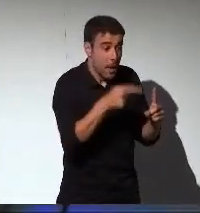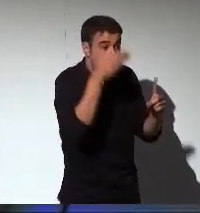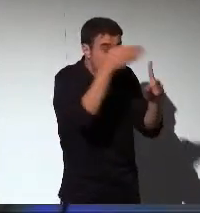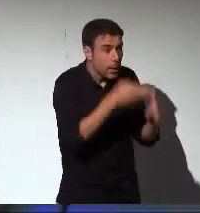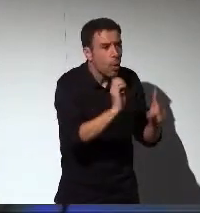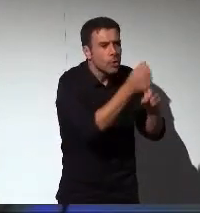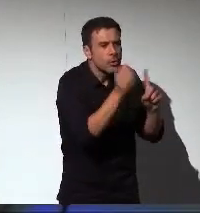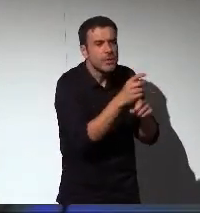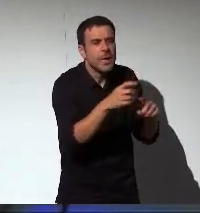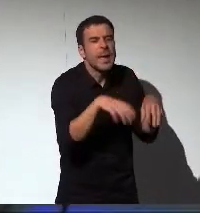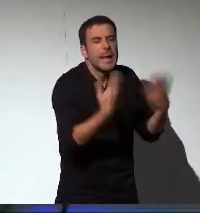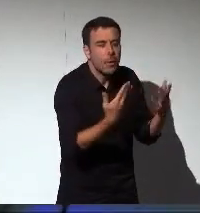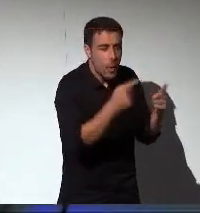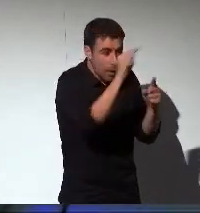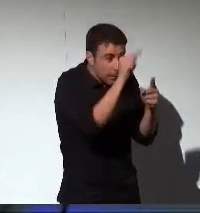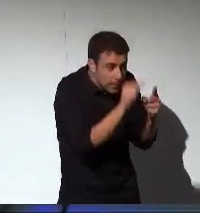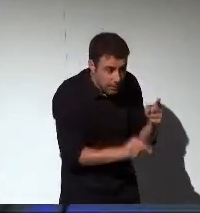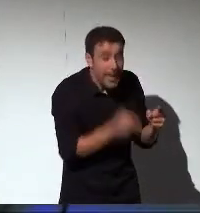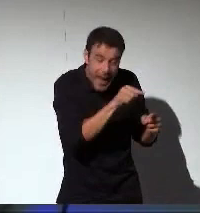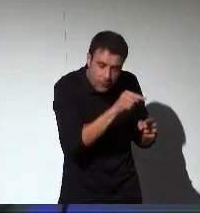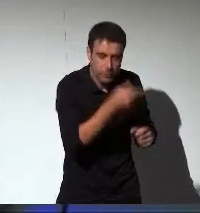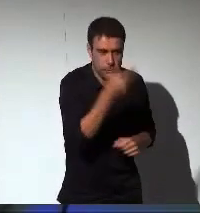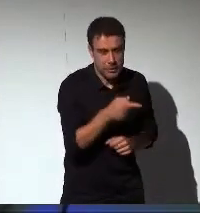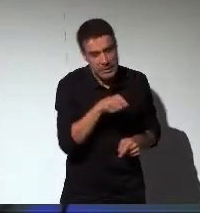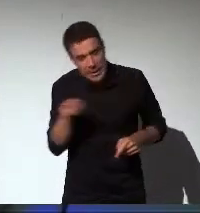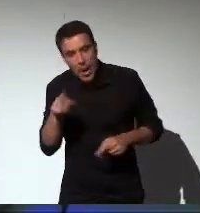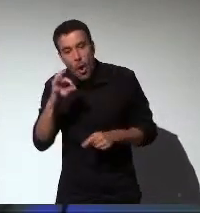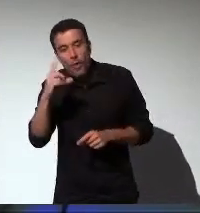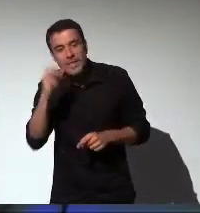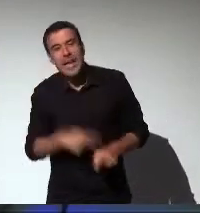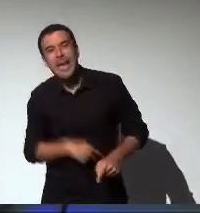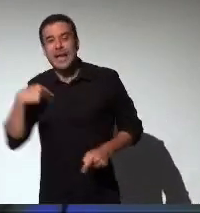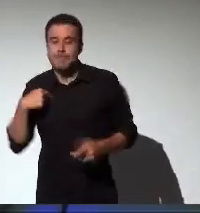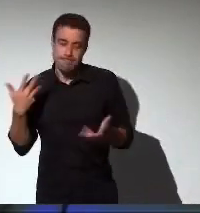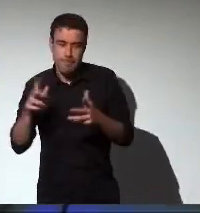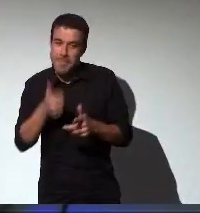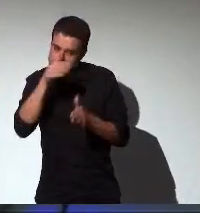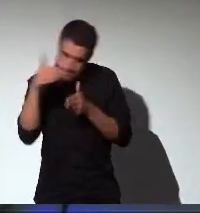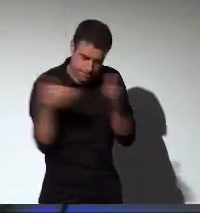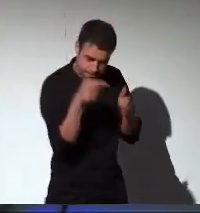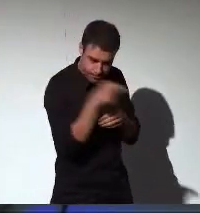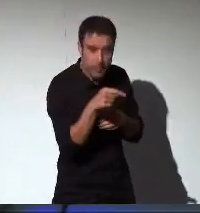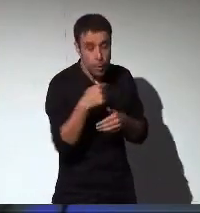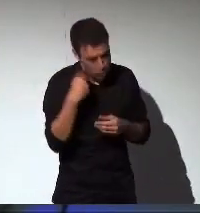ellas. Pero bueno, sí que creo que se ha creado una agenda